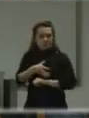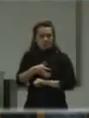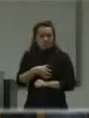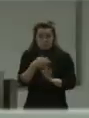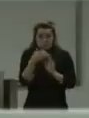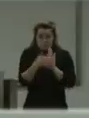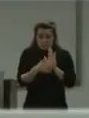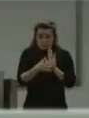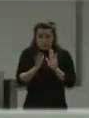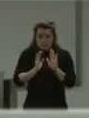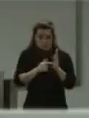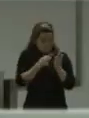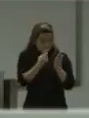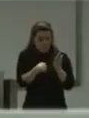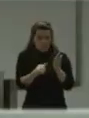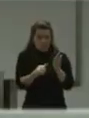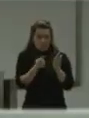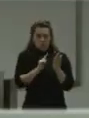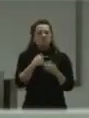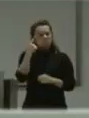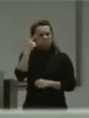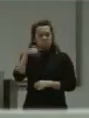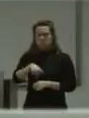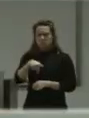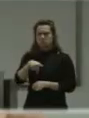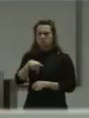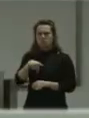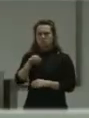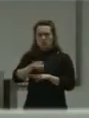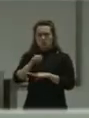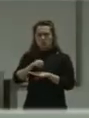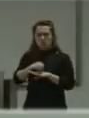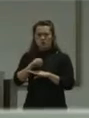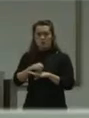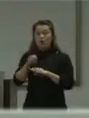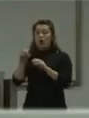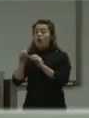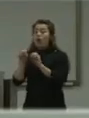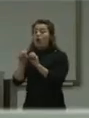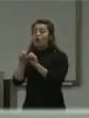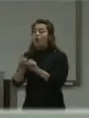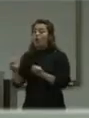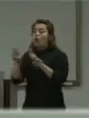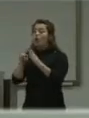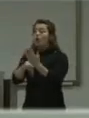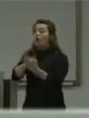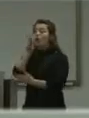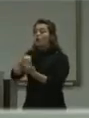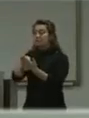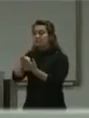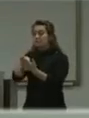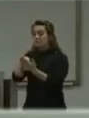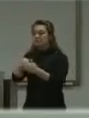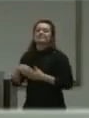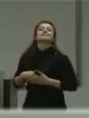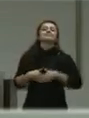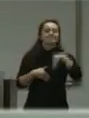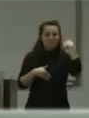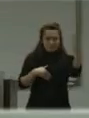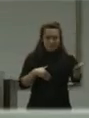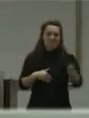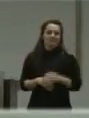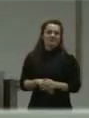Me atrevo a decir que fundamental Colombia es la única organización en Colombia post-vención que nació a raíz de la convención de Naciones Unidas que